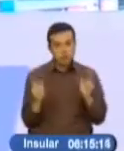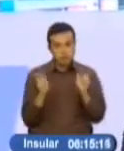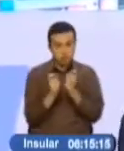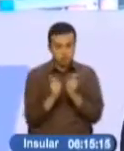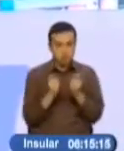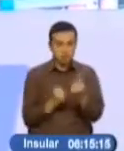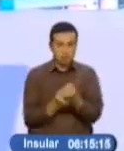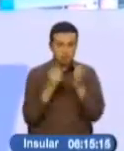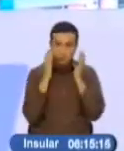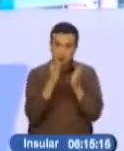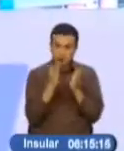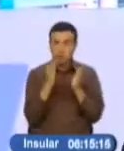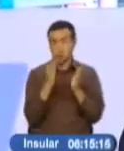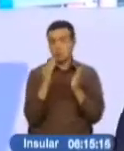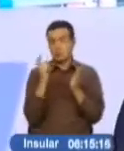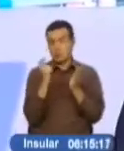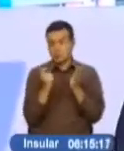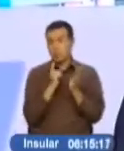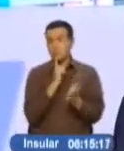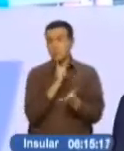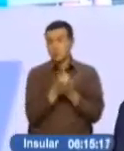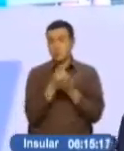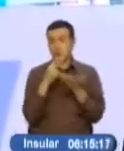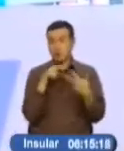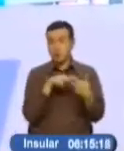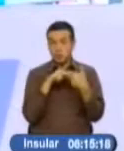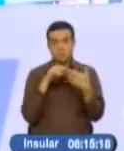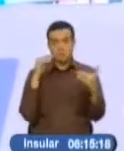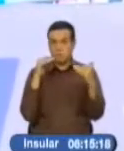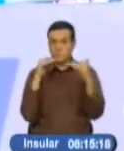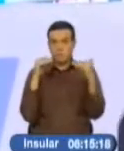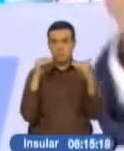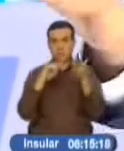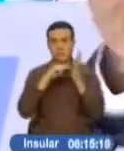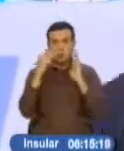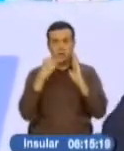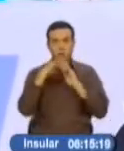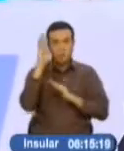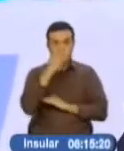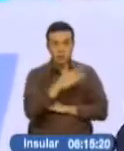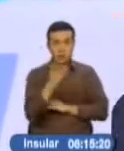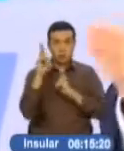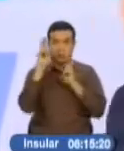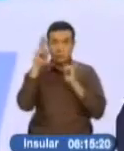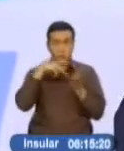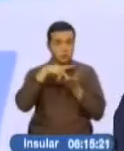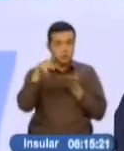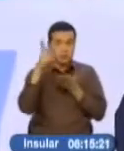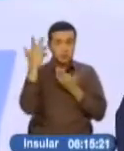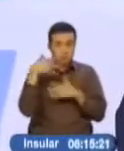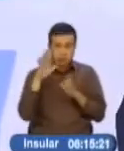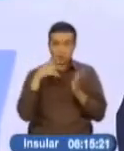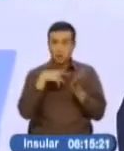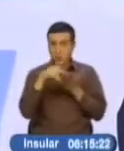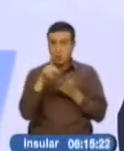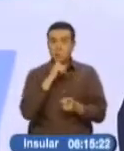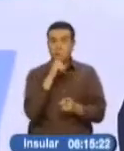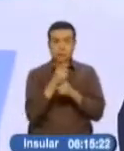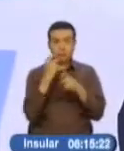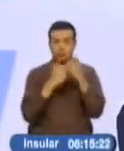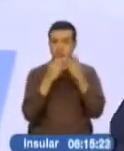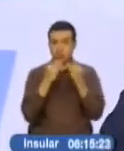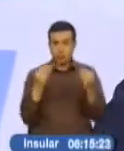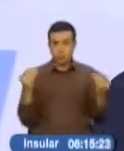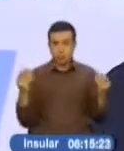productor. Necesitamos ubicar una relación más directa con la tecnología. Estos temas de los pagos los hemos logrado resolver en